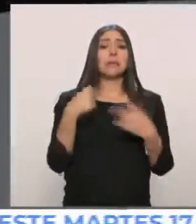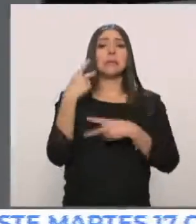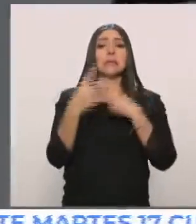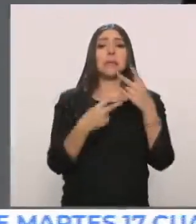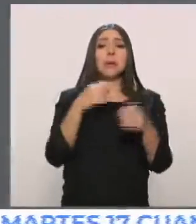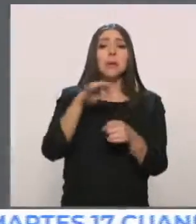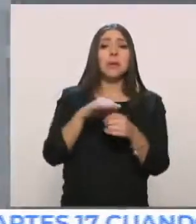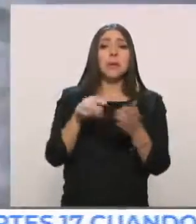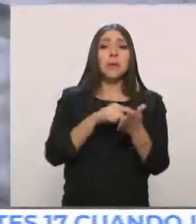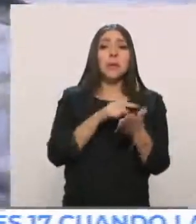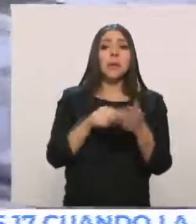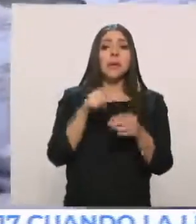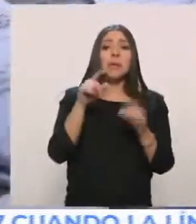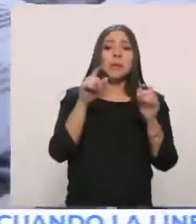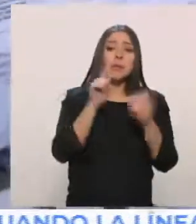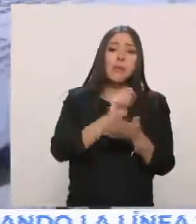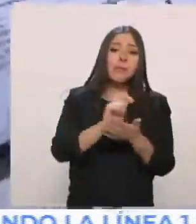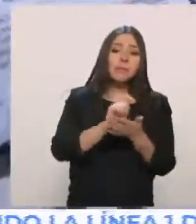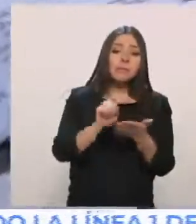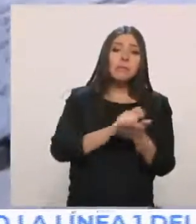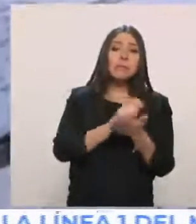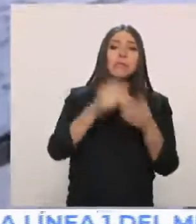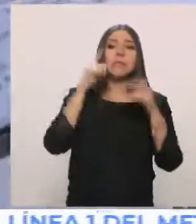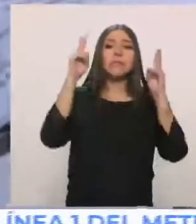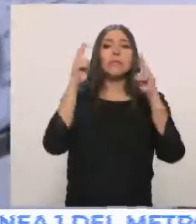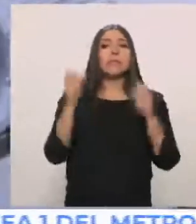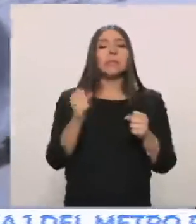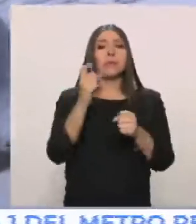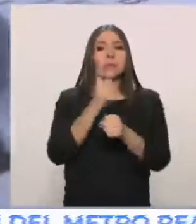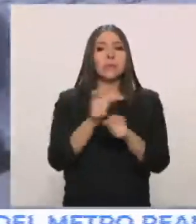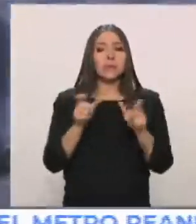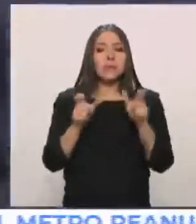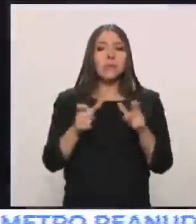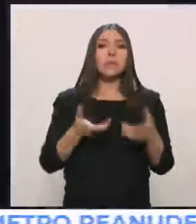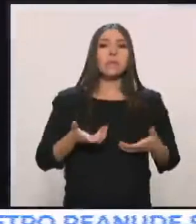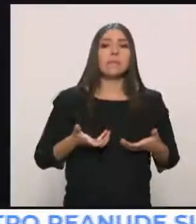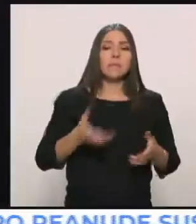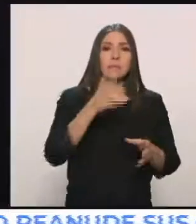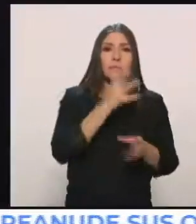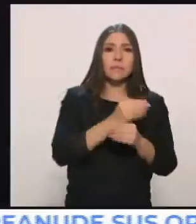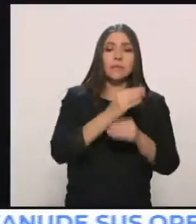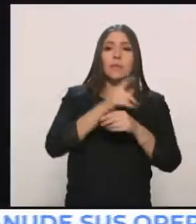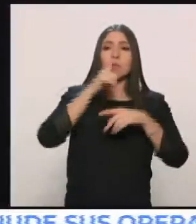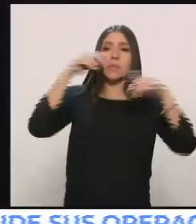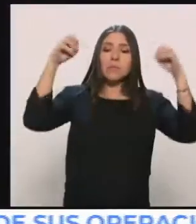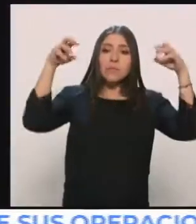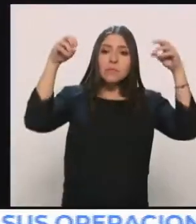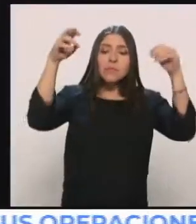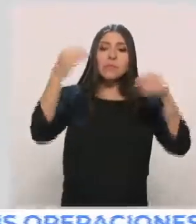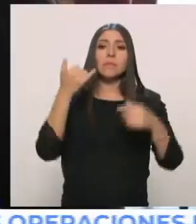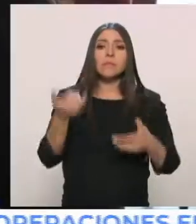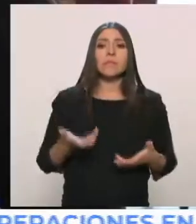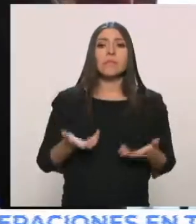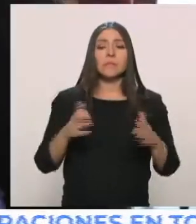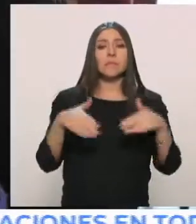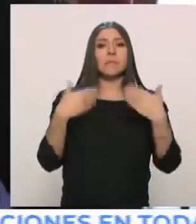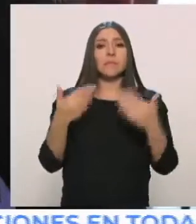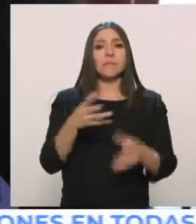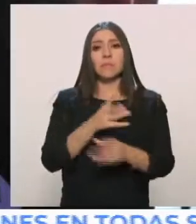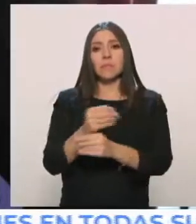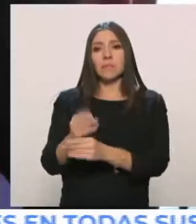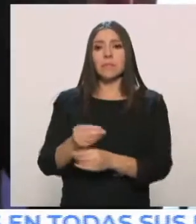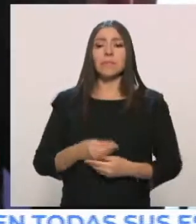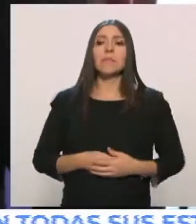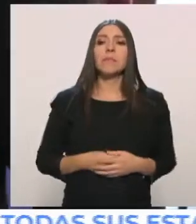a temas de seguridad, pavimentación de calles, luminarias y mejoramiento de espacios públicos.